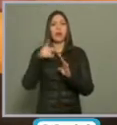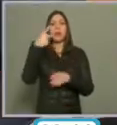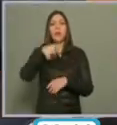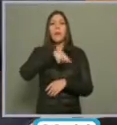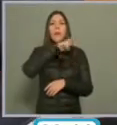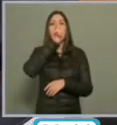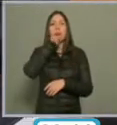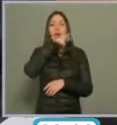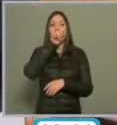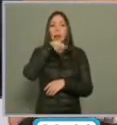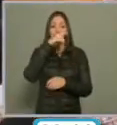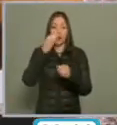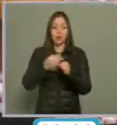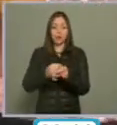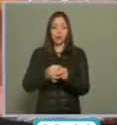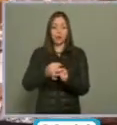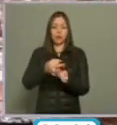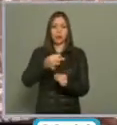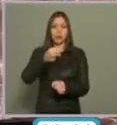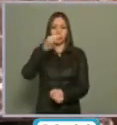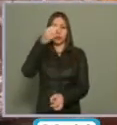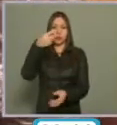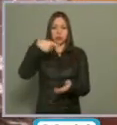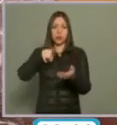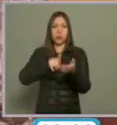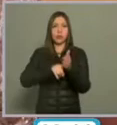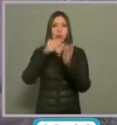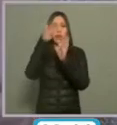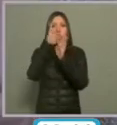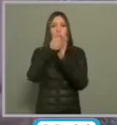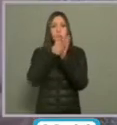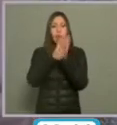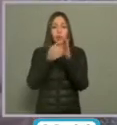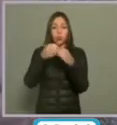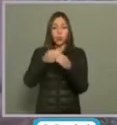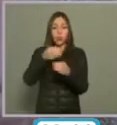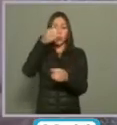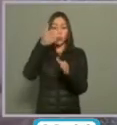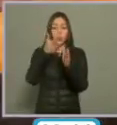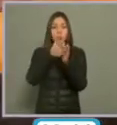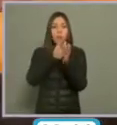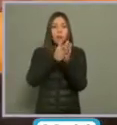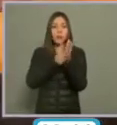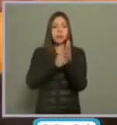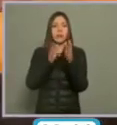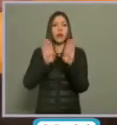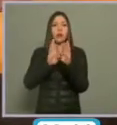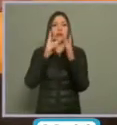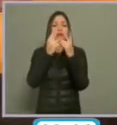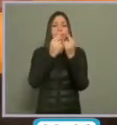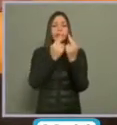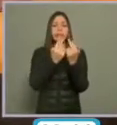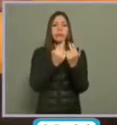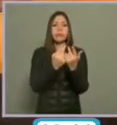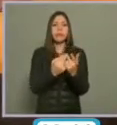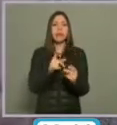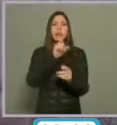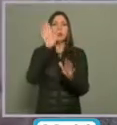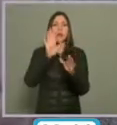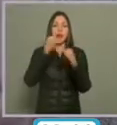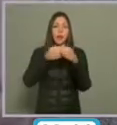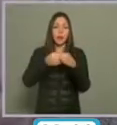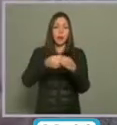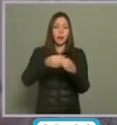arterias, la va dañando, la va degradando, al grado de que puede ser que llegue a formarse como baches en esa